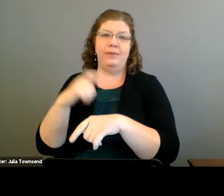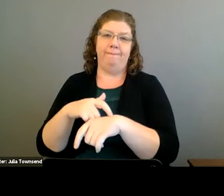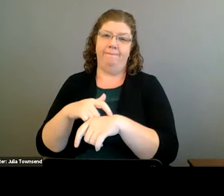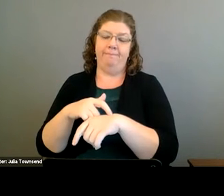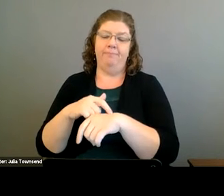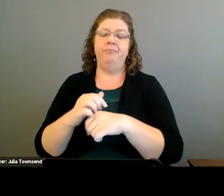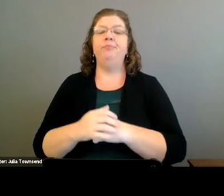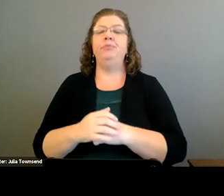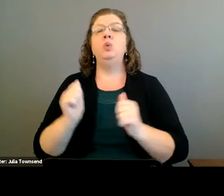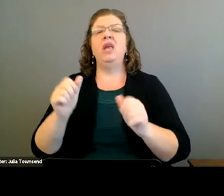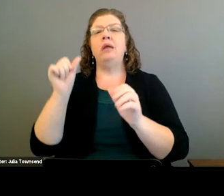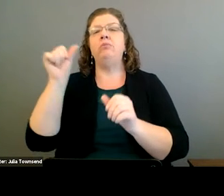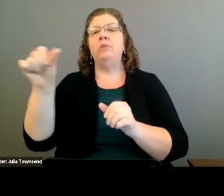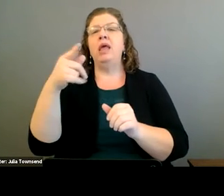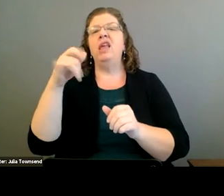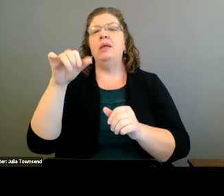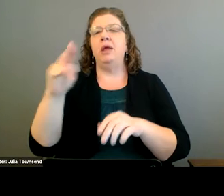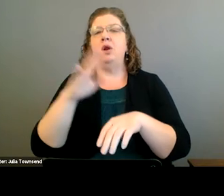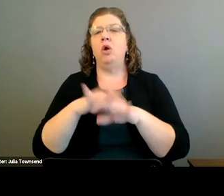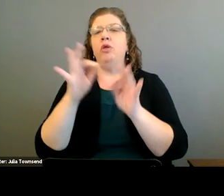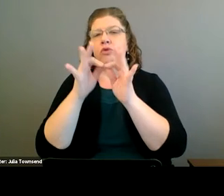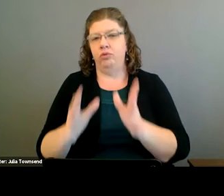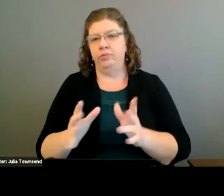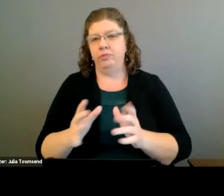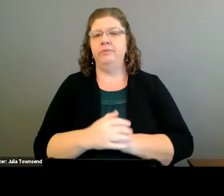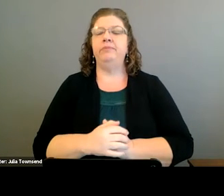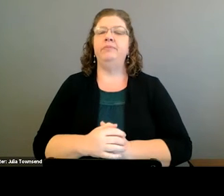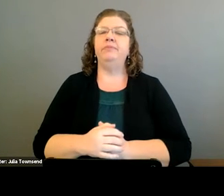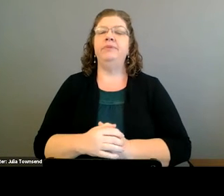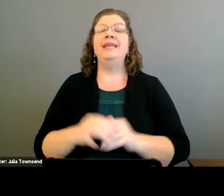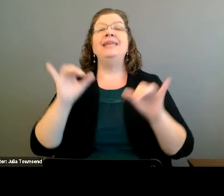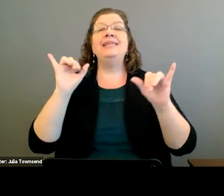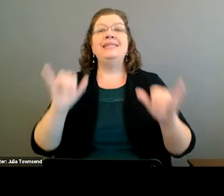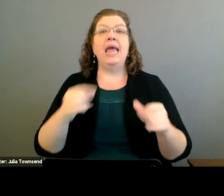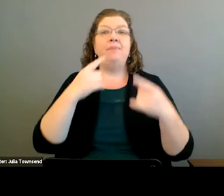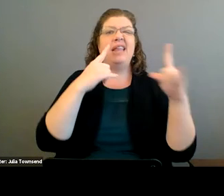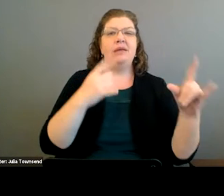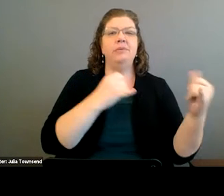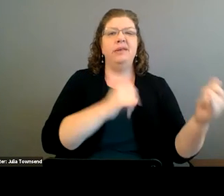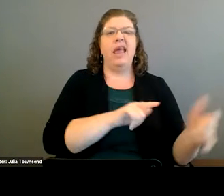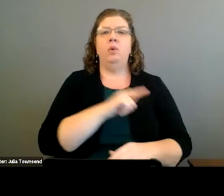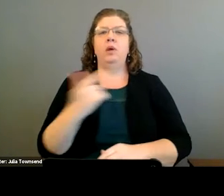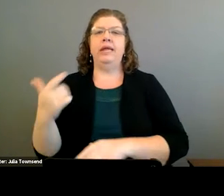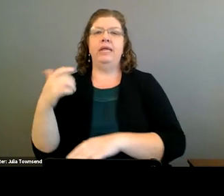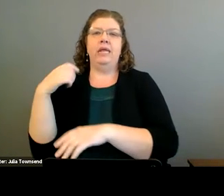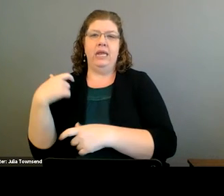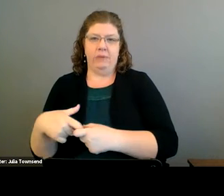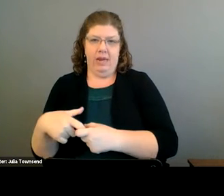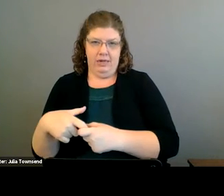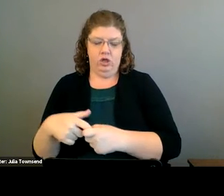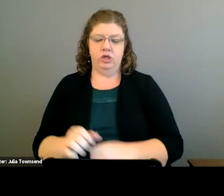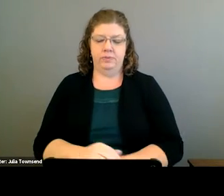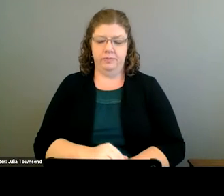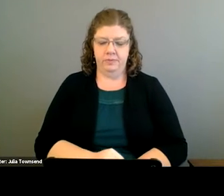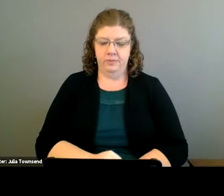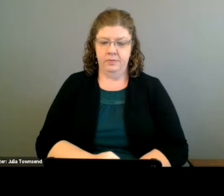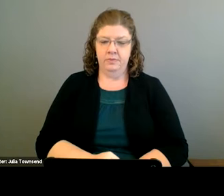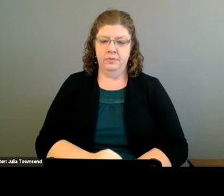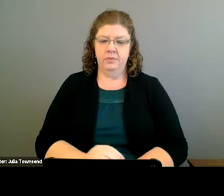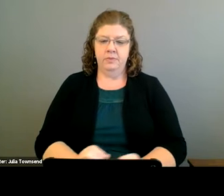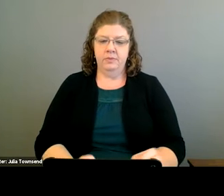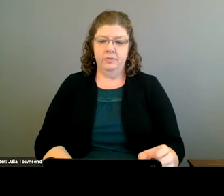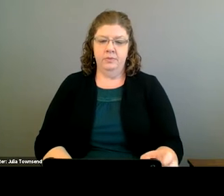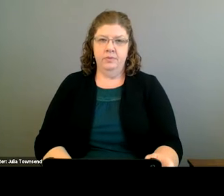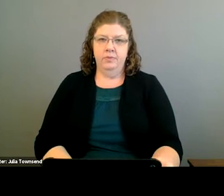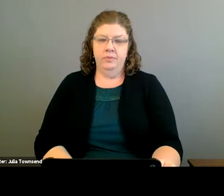de lenguaje de señas americano en todo momento. Simultánea bidireccional en inglés y en español. Si usted es bilingüe, no tiene que